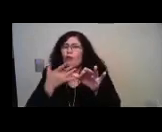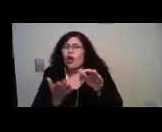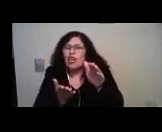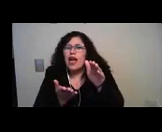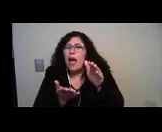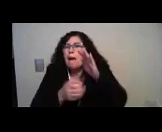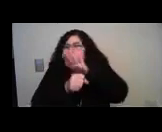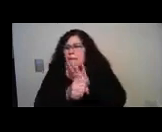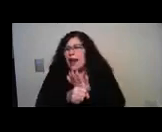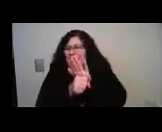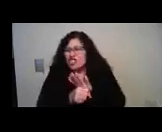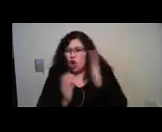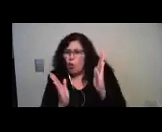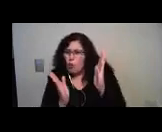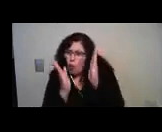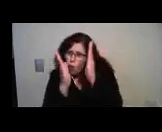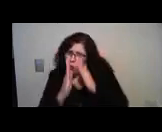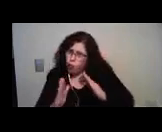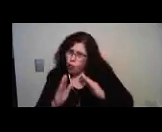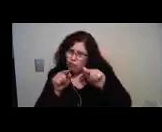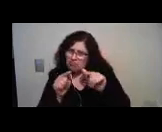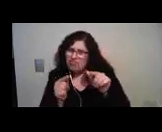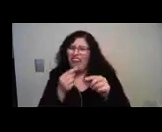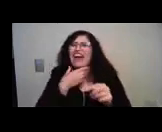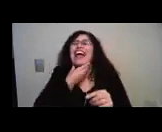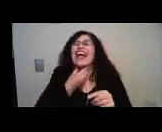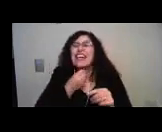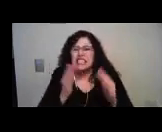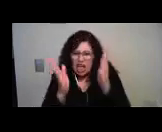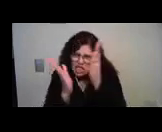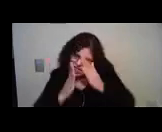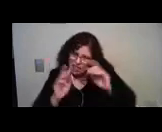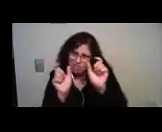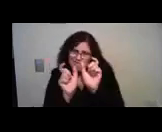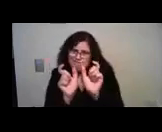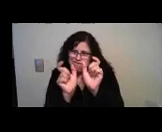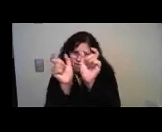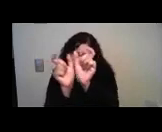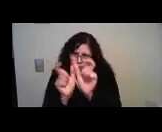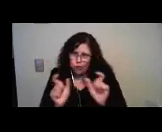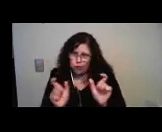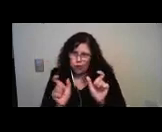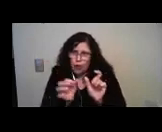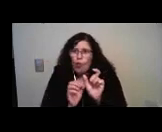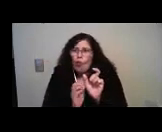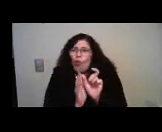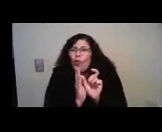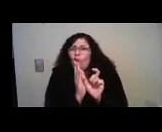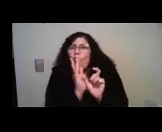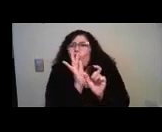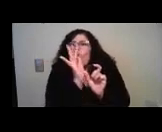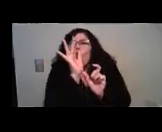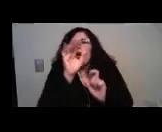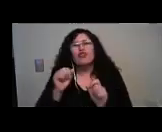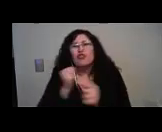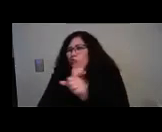obstrucción en esta zona, producto de las disposiciones de materia grasa que se ve representada de color amarillo.